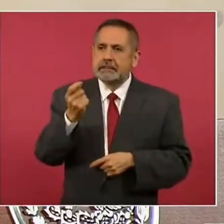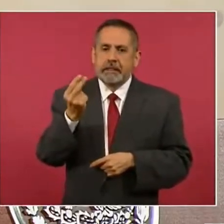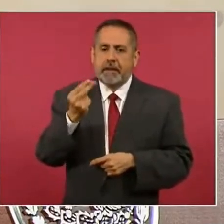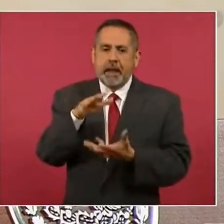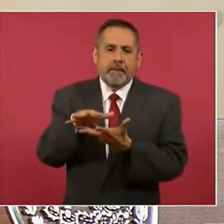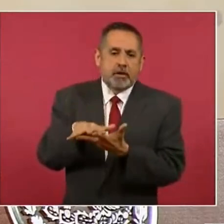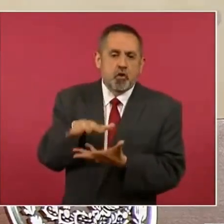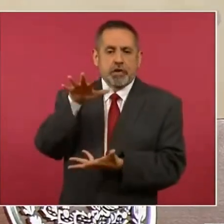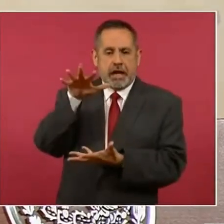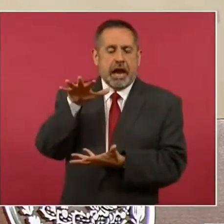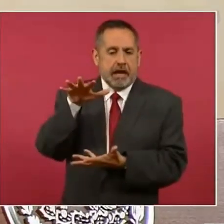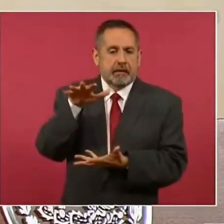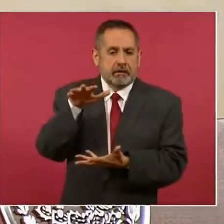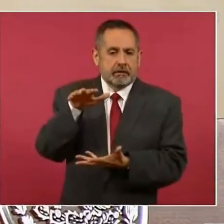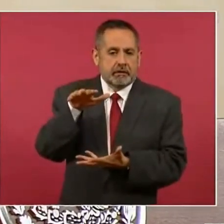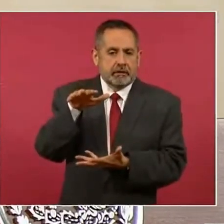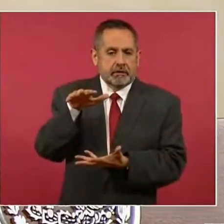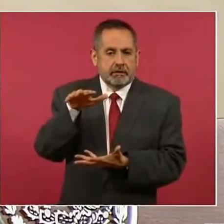mayoría